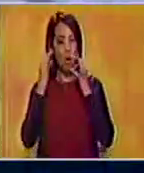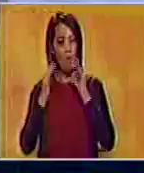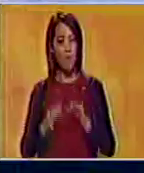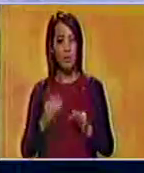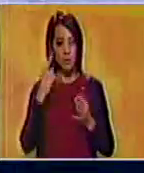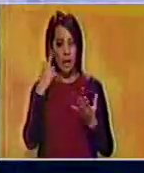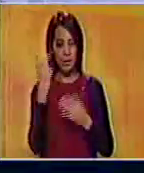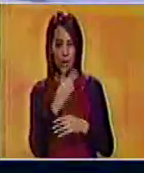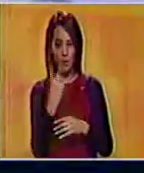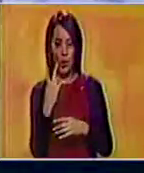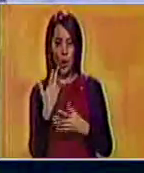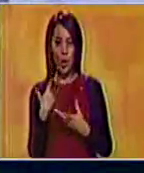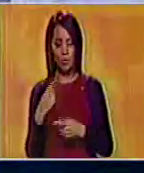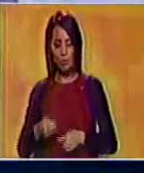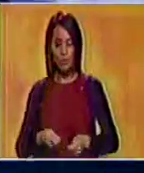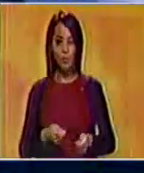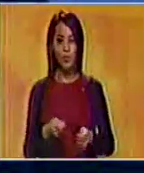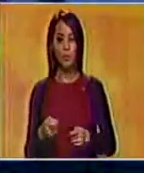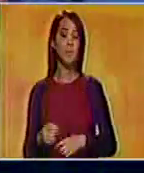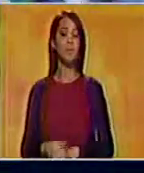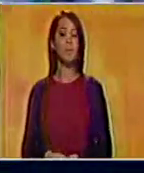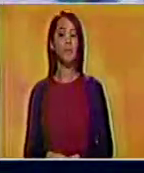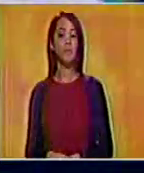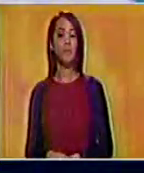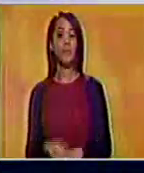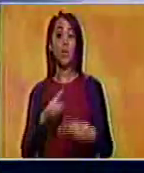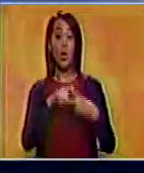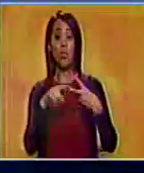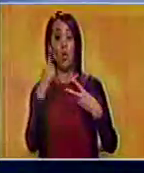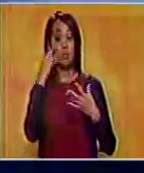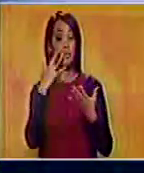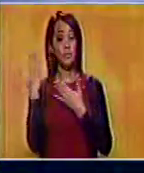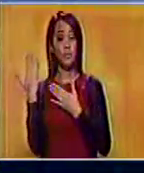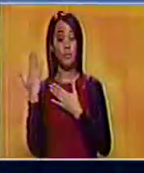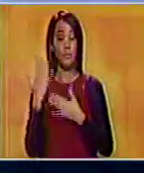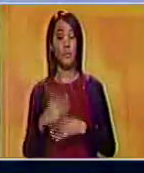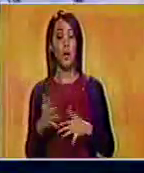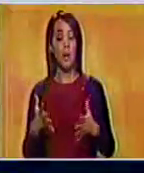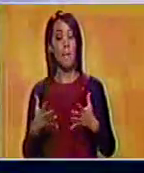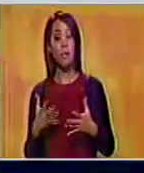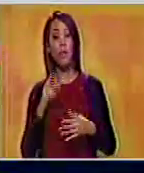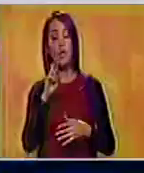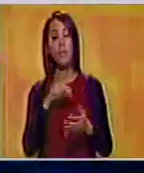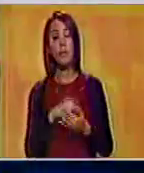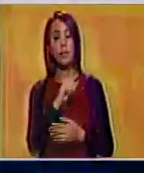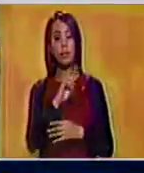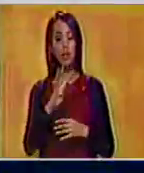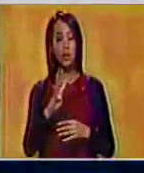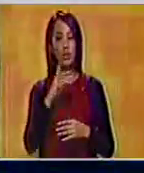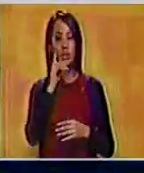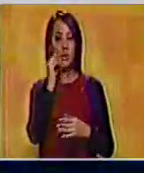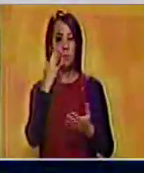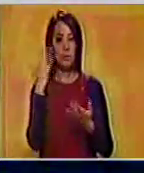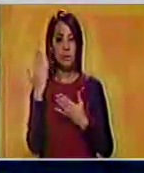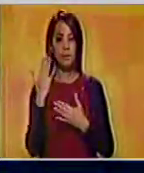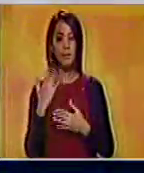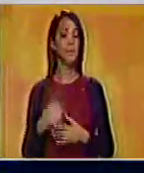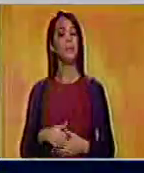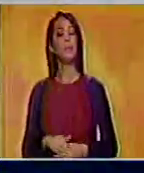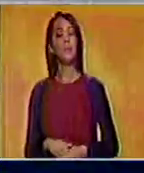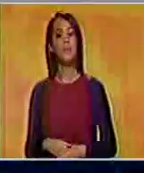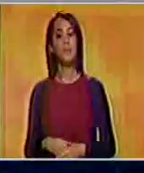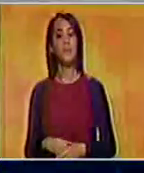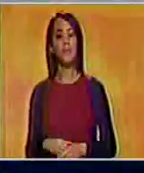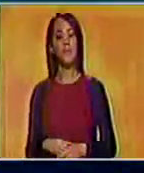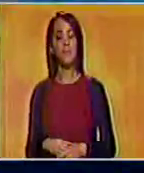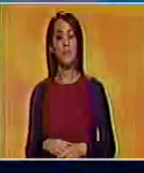del biatlón, el luge y los saltos de esquí con el campeón de Sochi 2014, el polaco Kamil Stoch, tomando la rampa del estadio